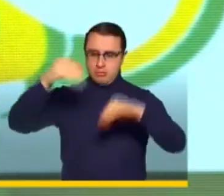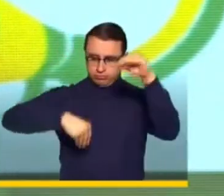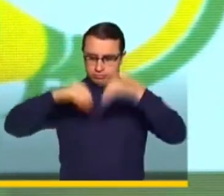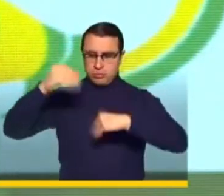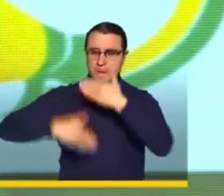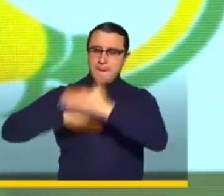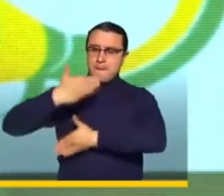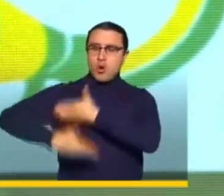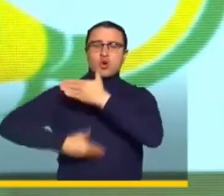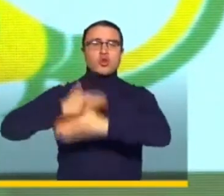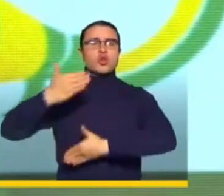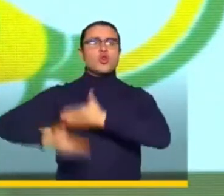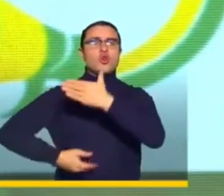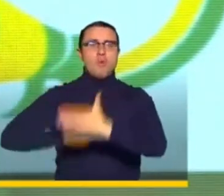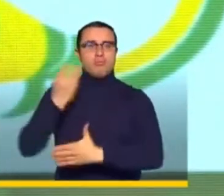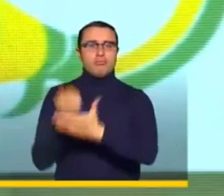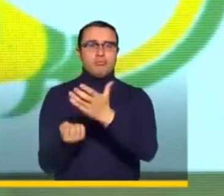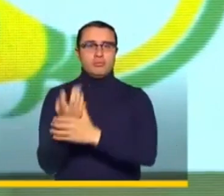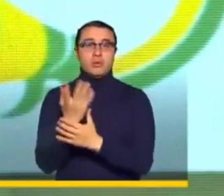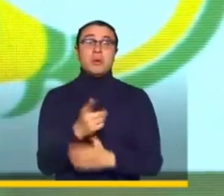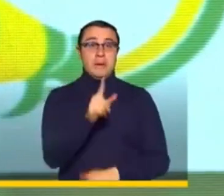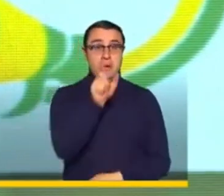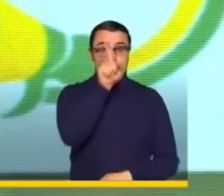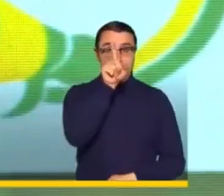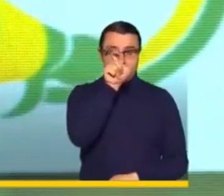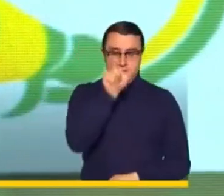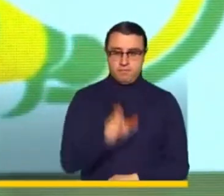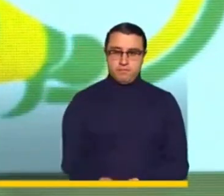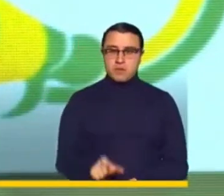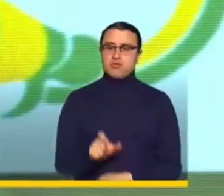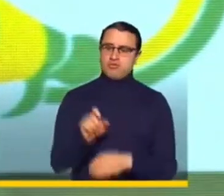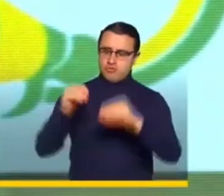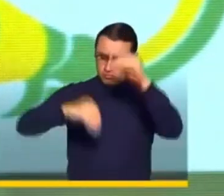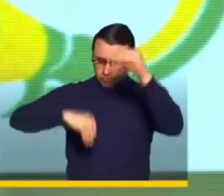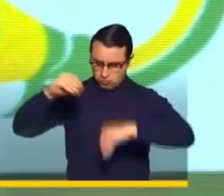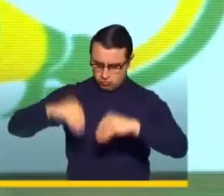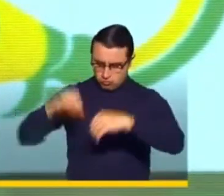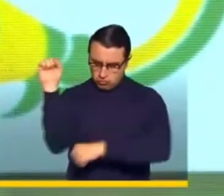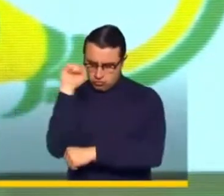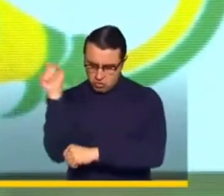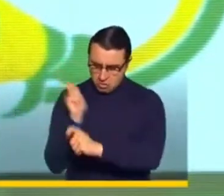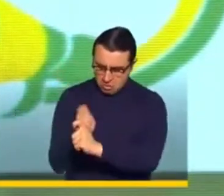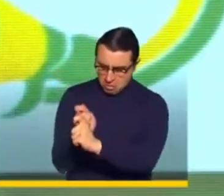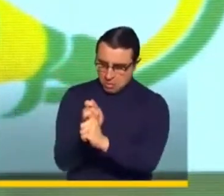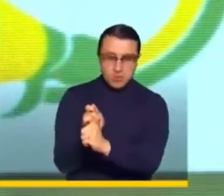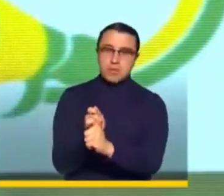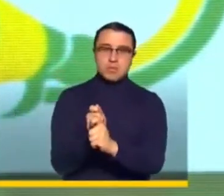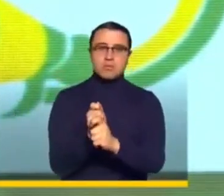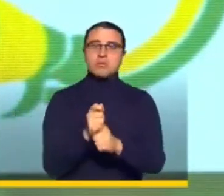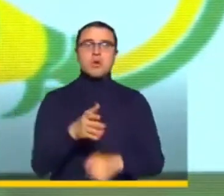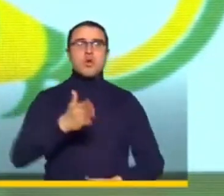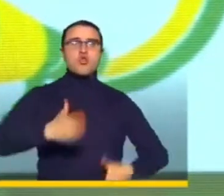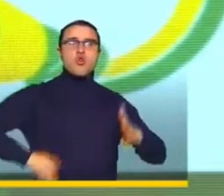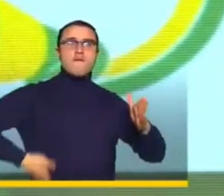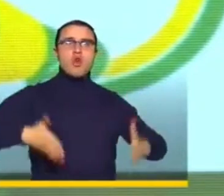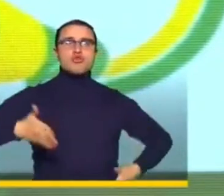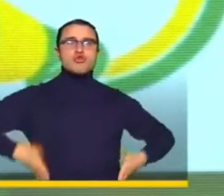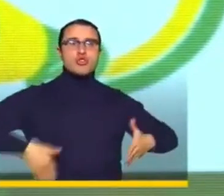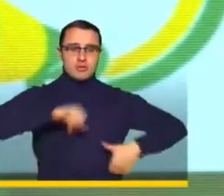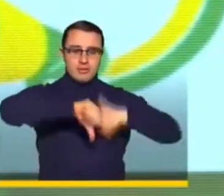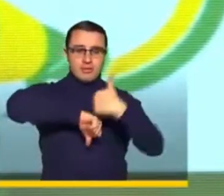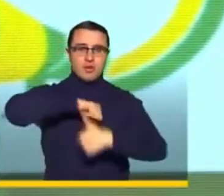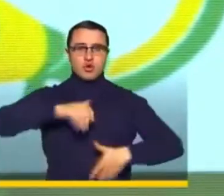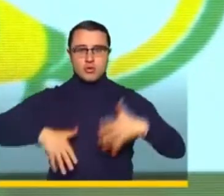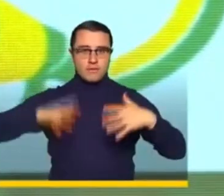entonces, en vez de que un obrero esté haciendo un carro, un robot está haciendo el carro sin cerebro, pero se les